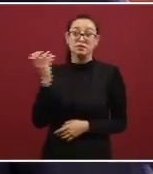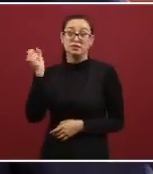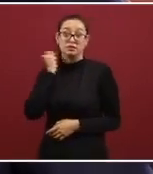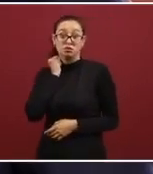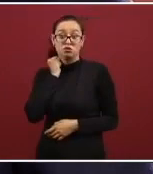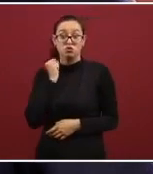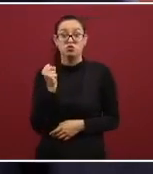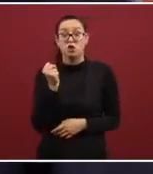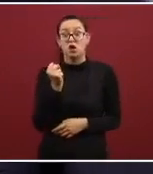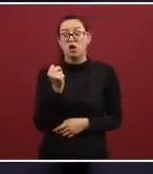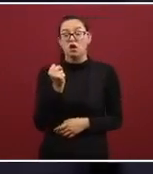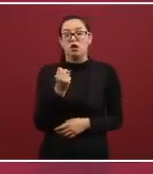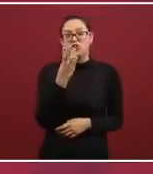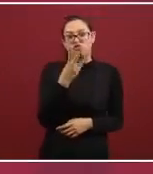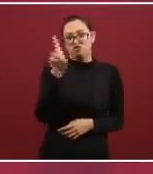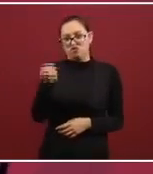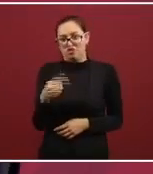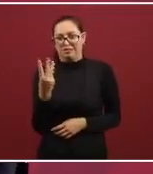no